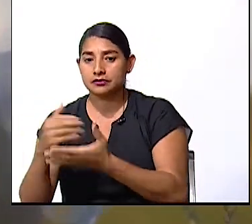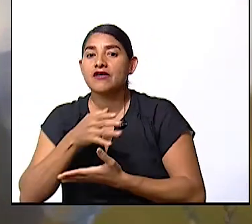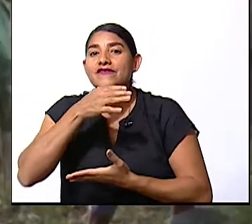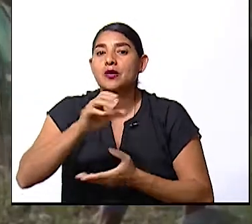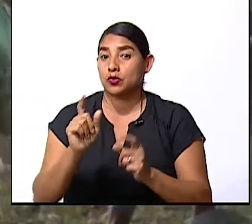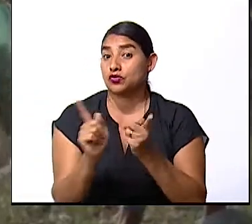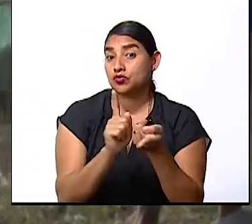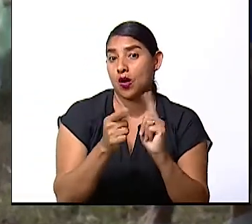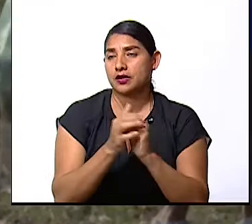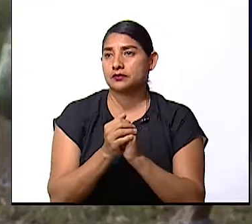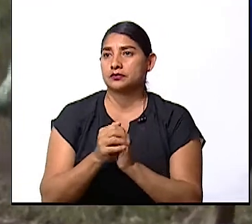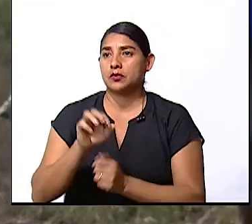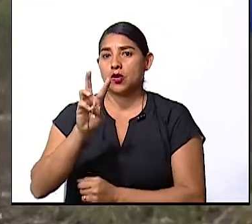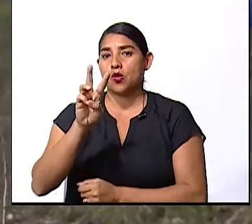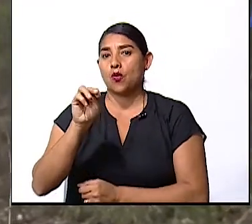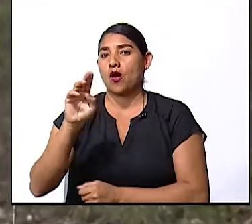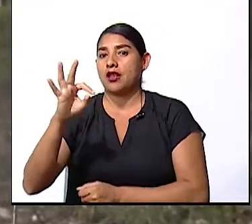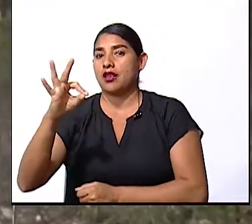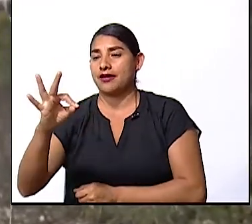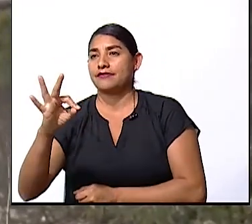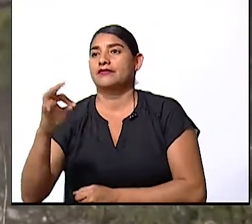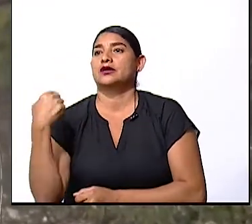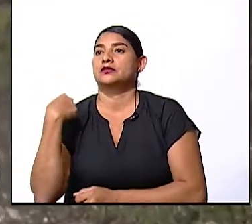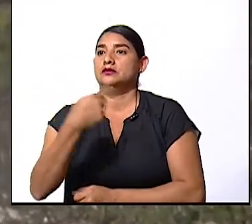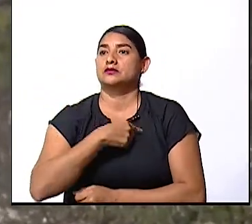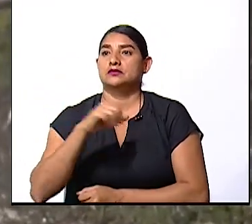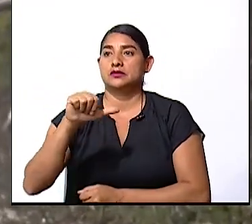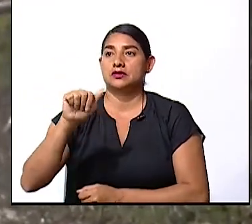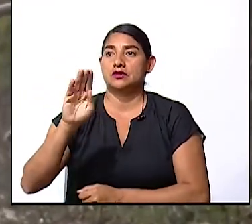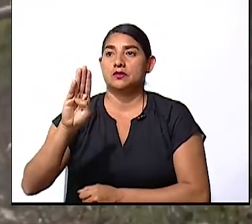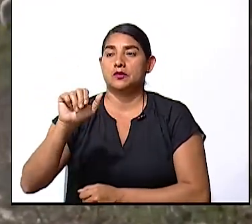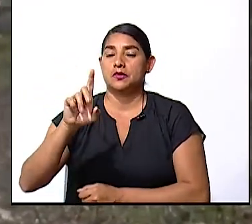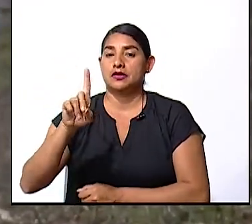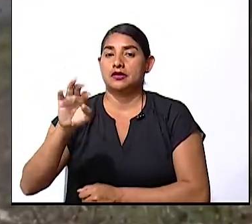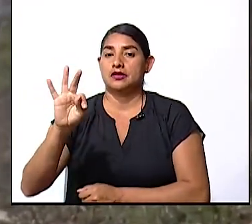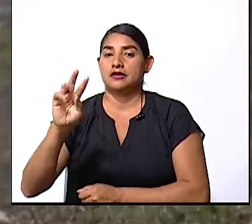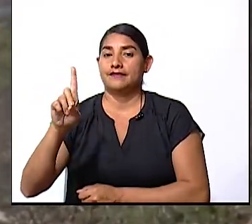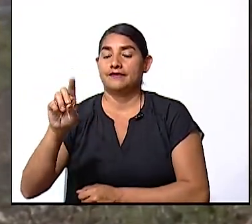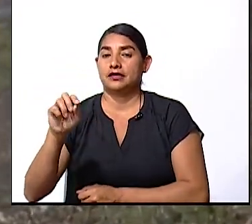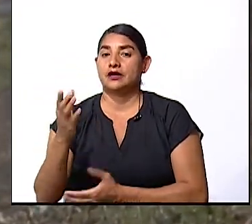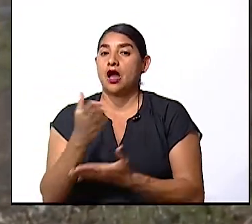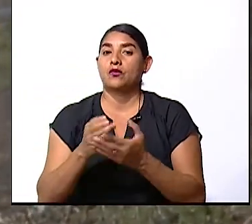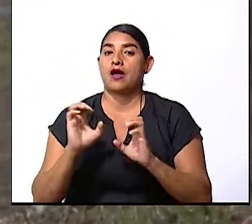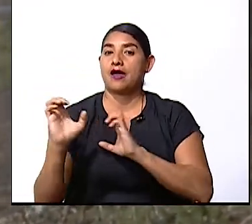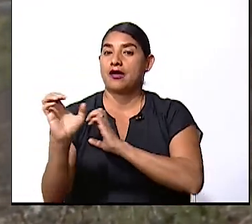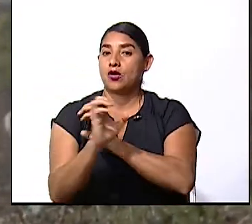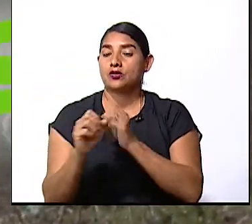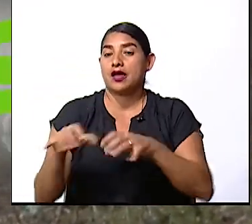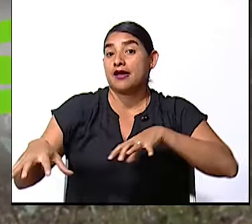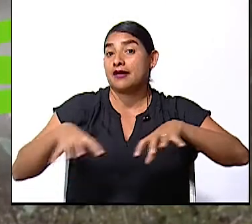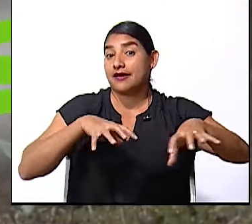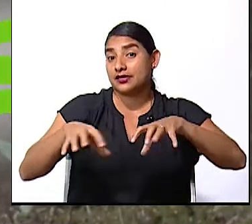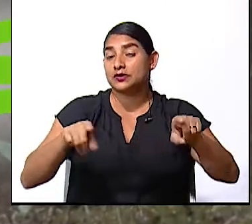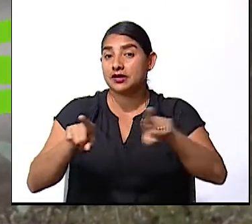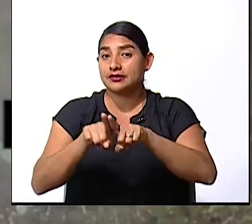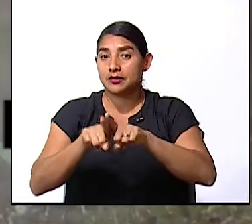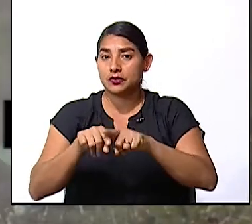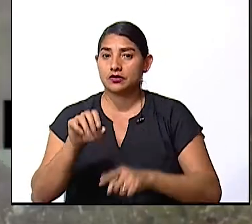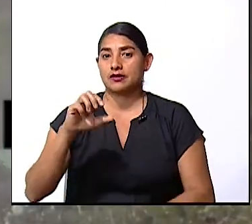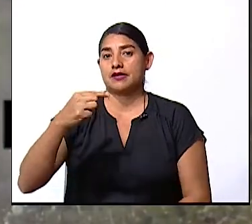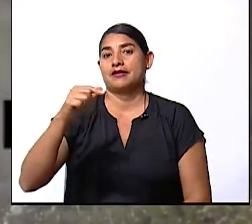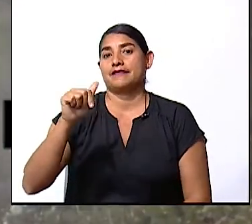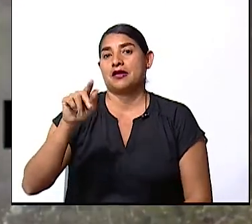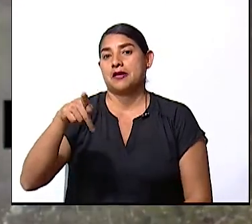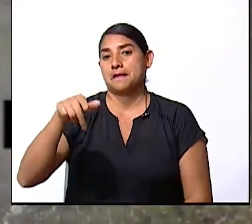recomendamos son World Wildlife Fund, SEO BirdLife, Ecologistas en Acción, Greenpeace